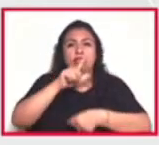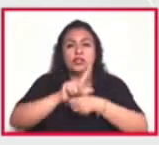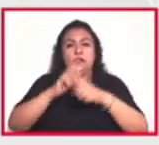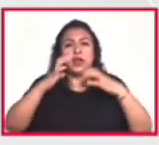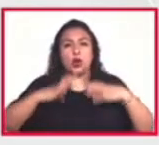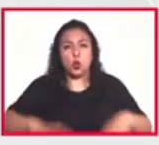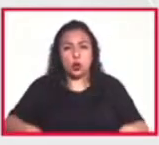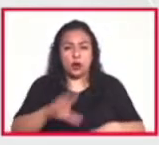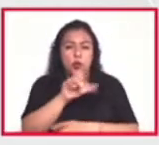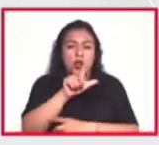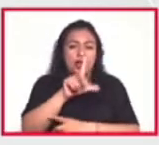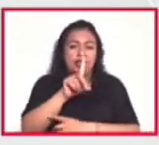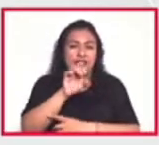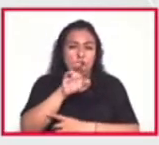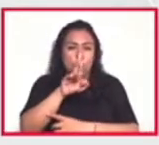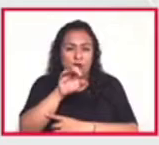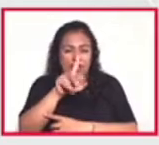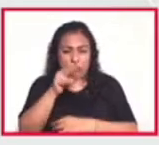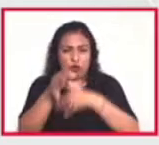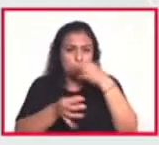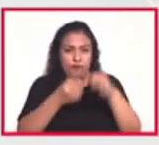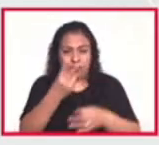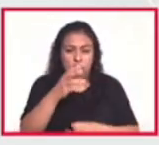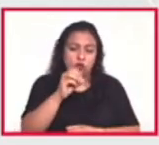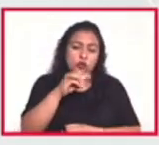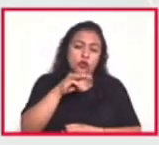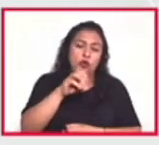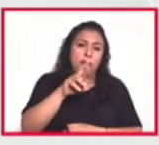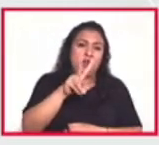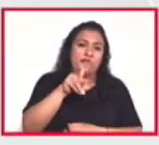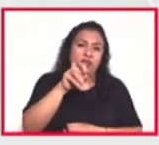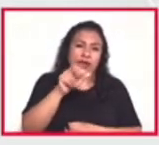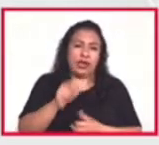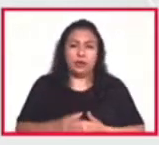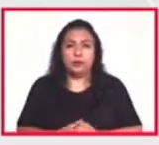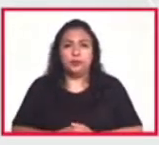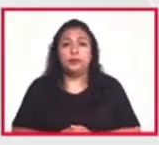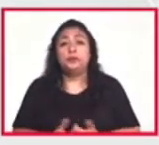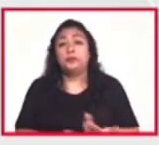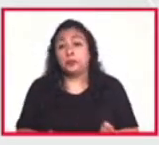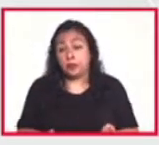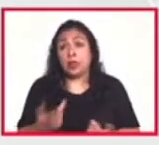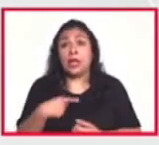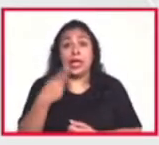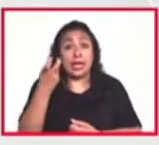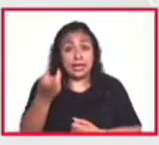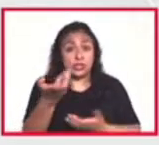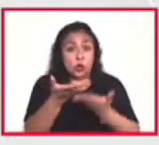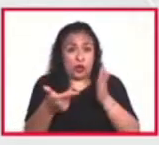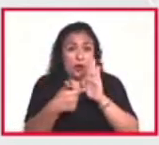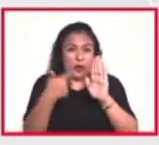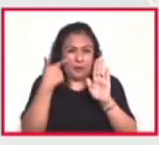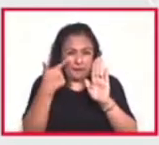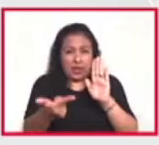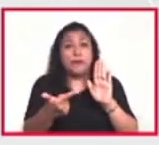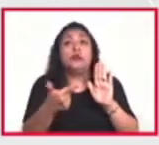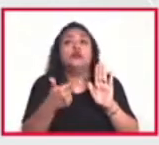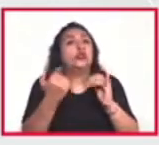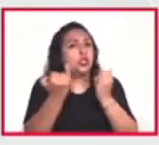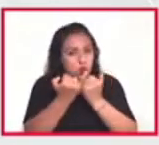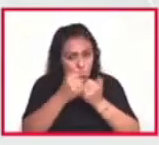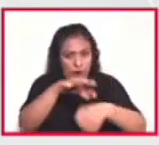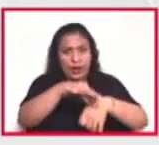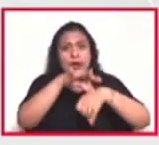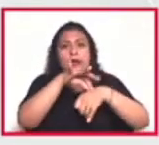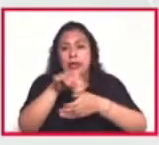Descubierto. Noticias 22, Omar Vera. Y bueno, esto que vamos a ver a continuación es presencial, también estamos en la